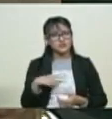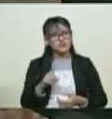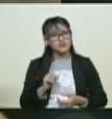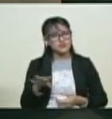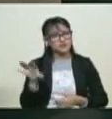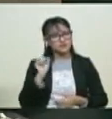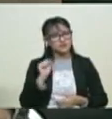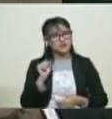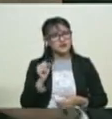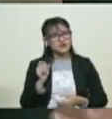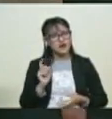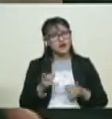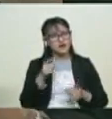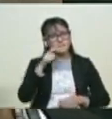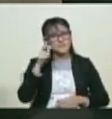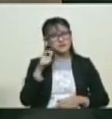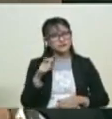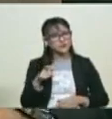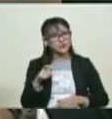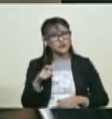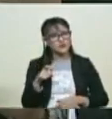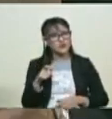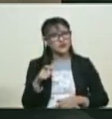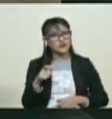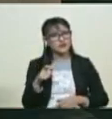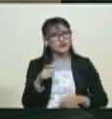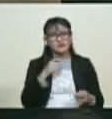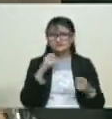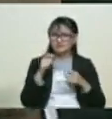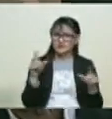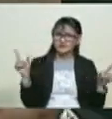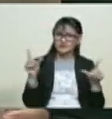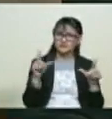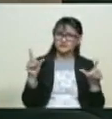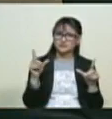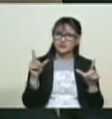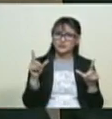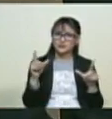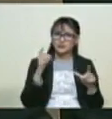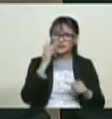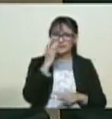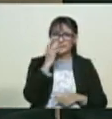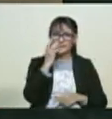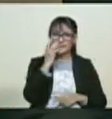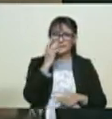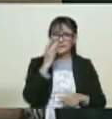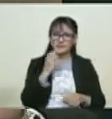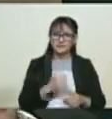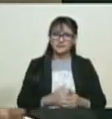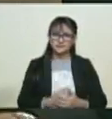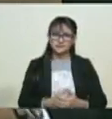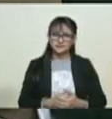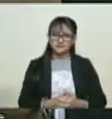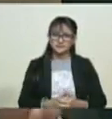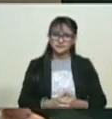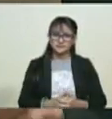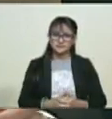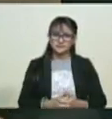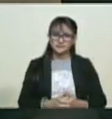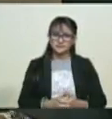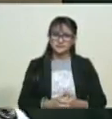qué mucha gente por la hegemonía mediática de los medios y de las transnacionales tienden siempre a